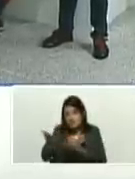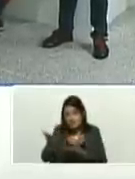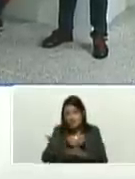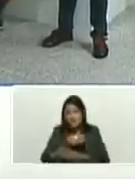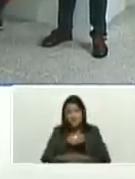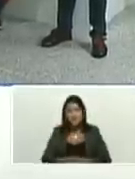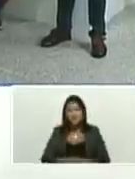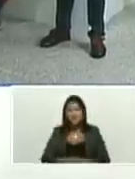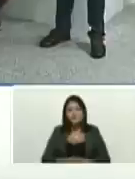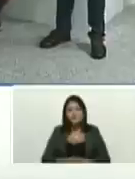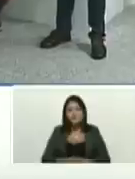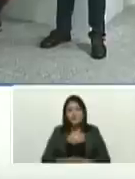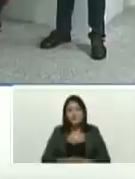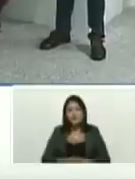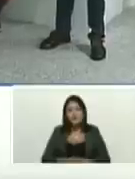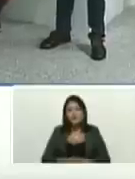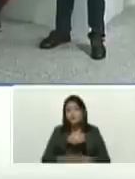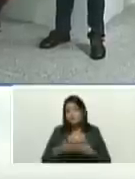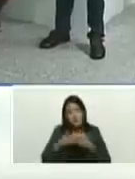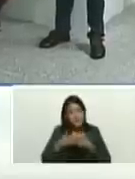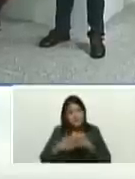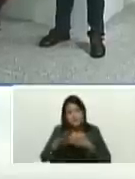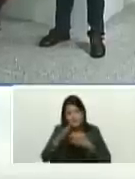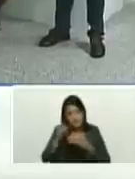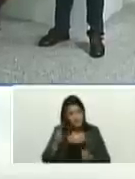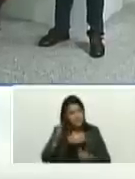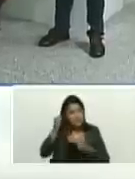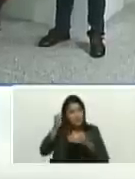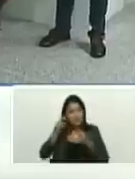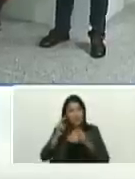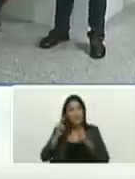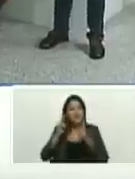la victoria siempre. ¡Táchira amada!